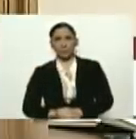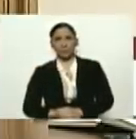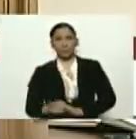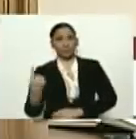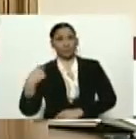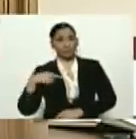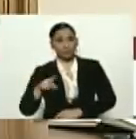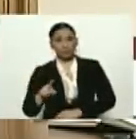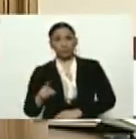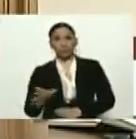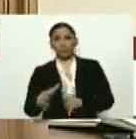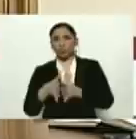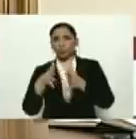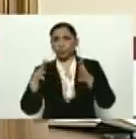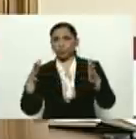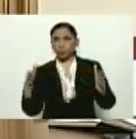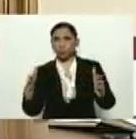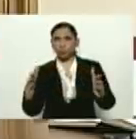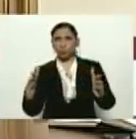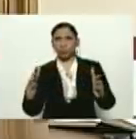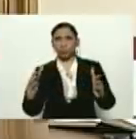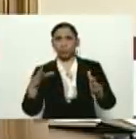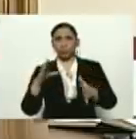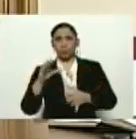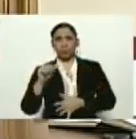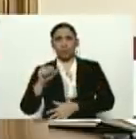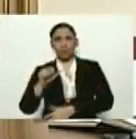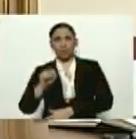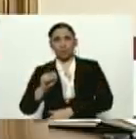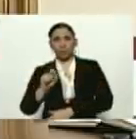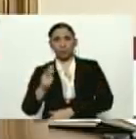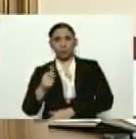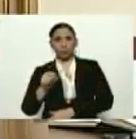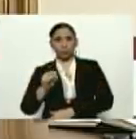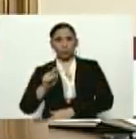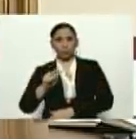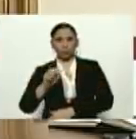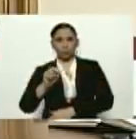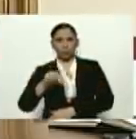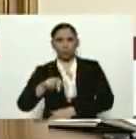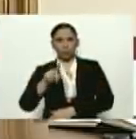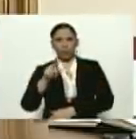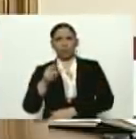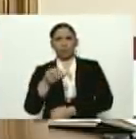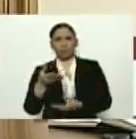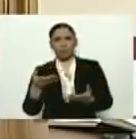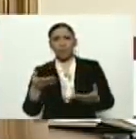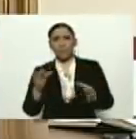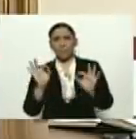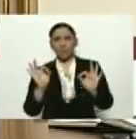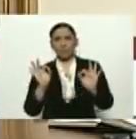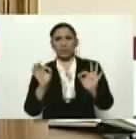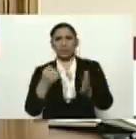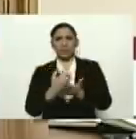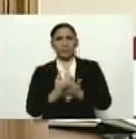Tenemos al gran Gaston Brown. Ese sí es un especialista en finanzas y en